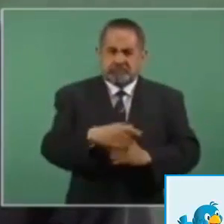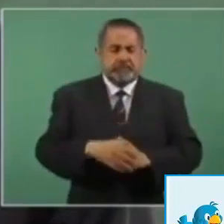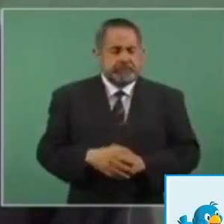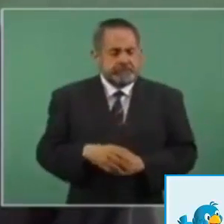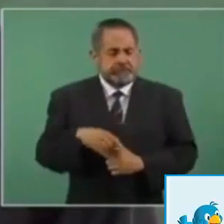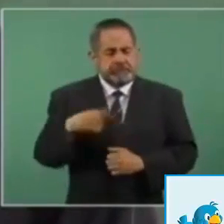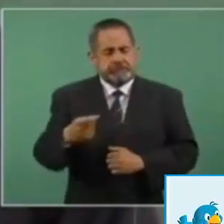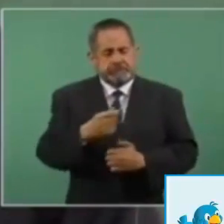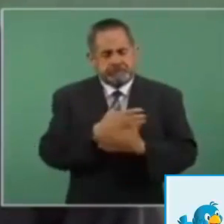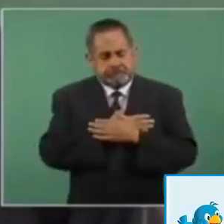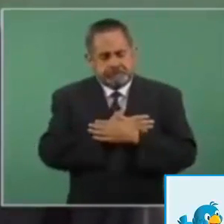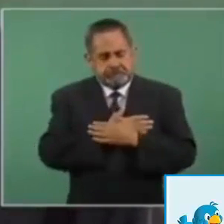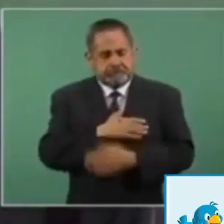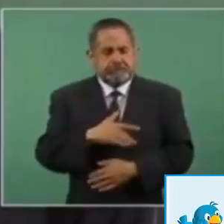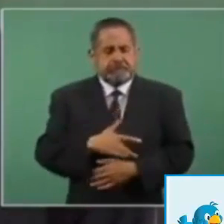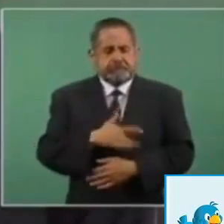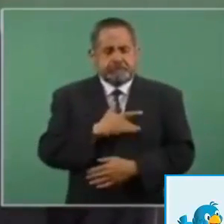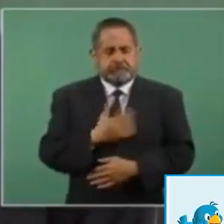Nuestro pésame.